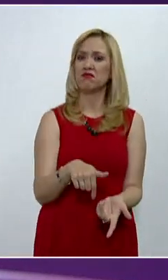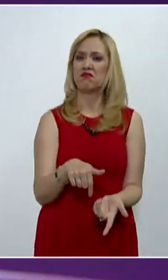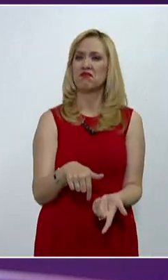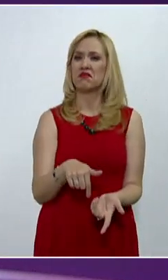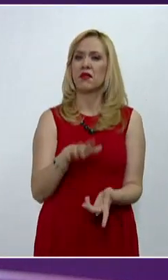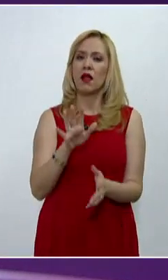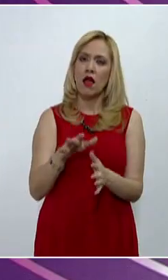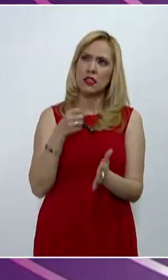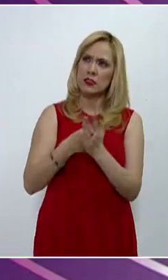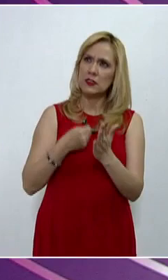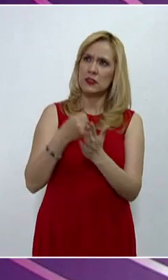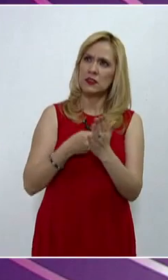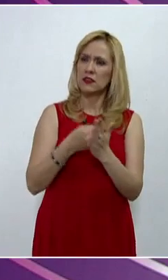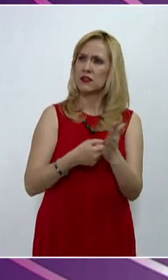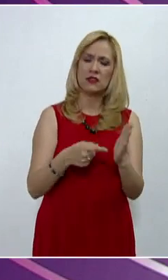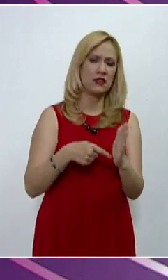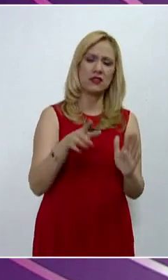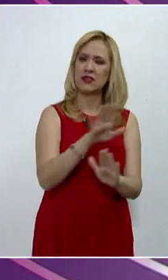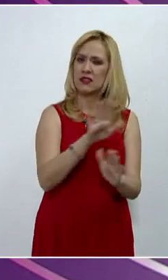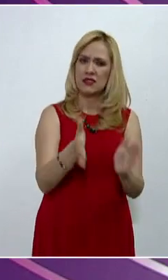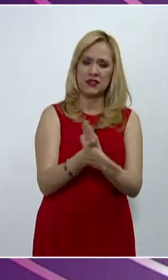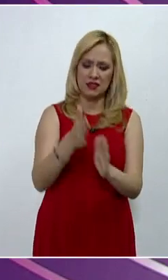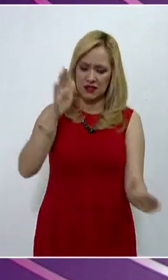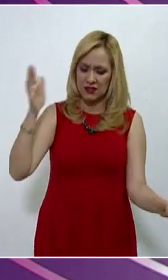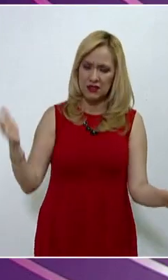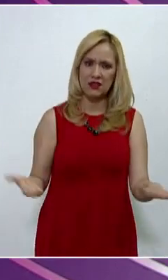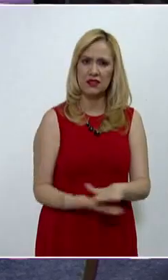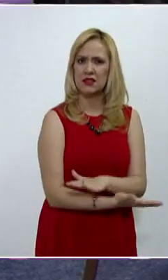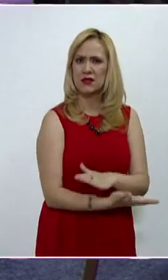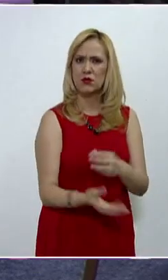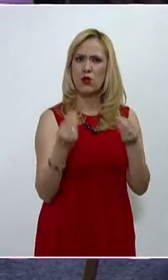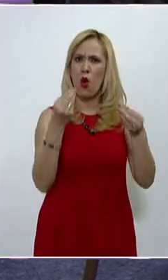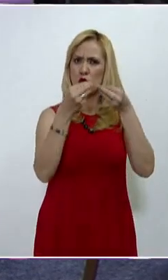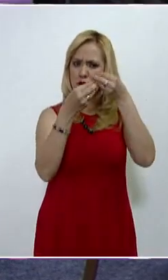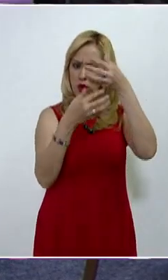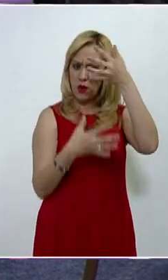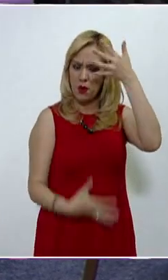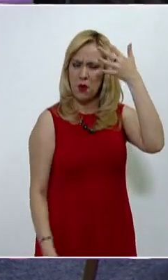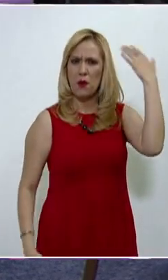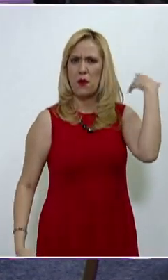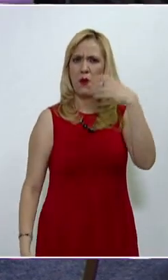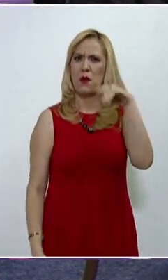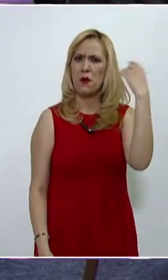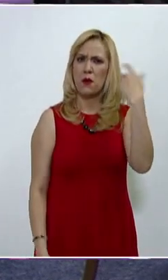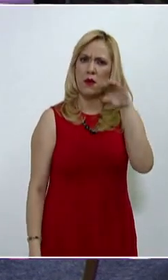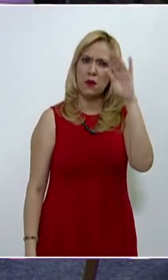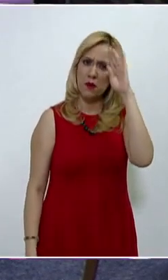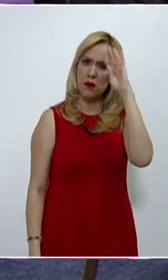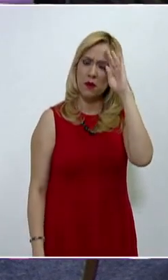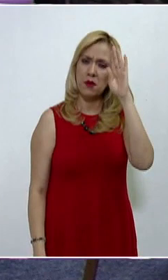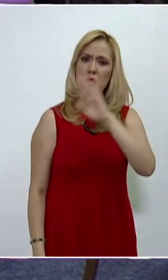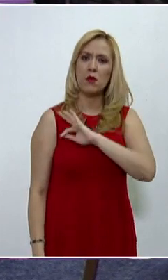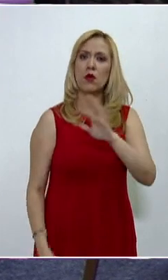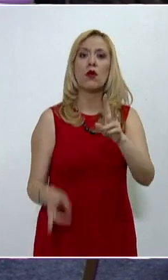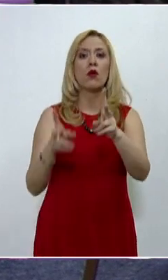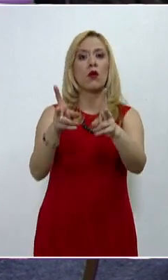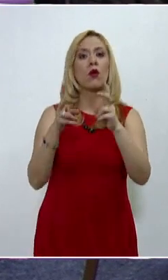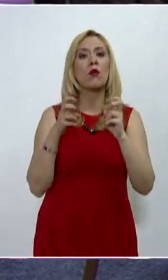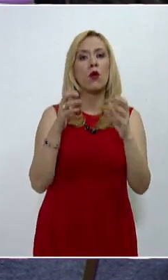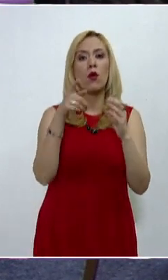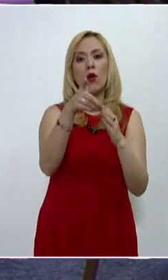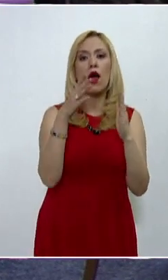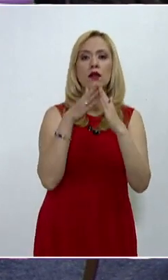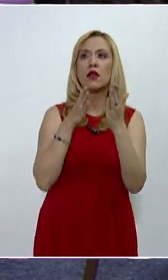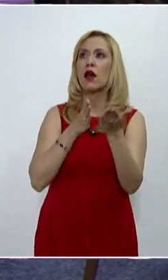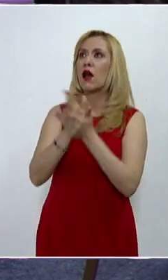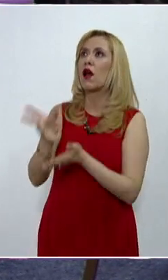un catálogo de delitos de prisión preventiva oficiosa. Nunca había sido tan numeroso tampoco, ¿no? O sea, ahora ya hay como robo a casa, habitación y